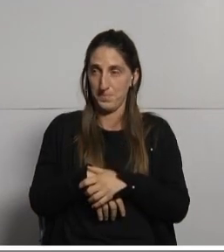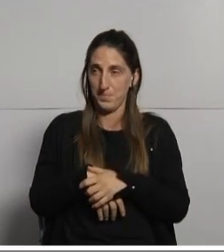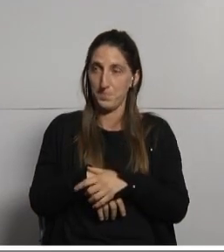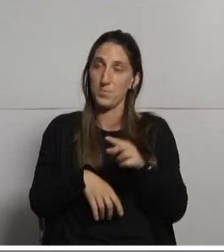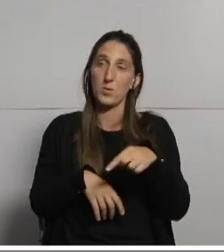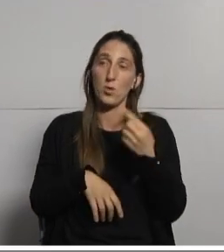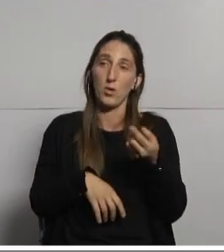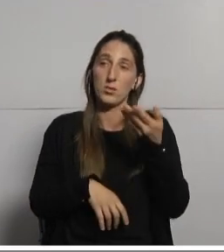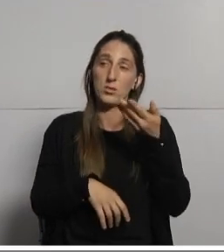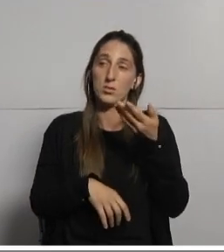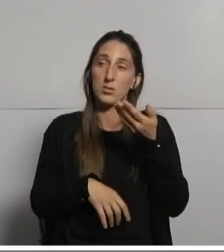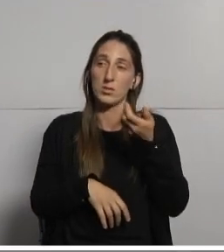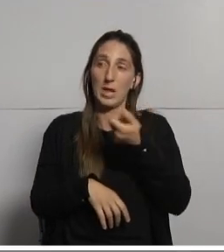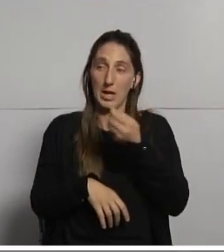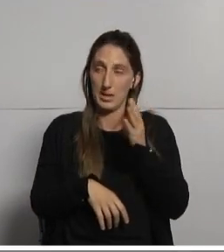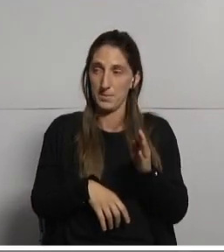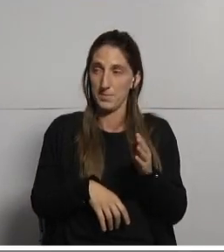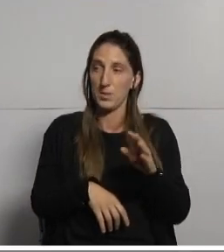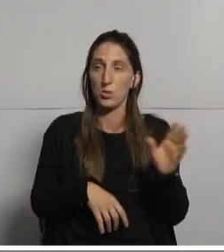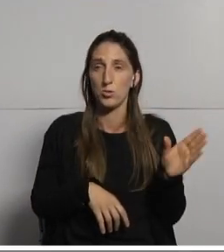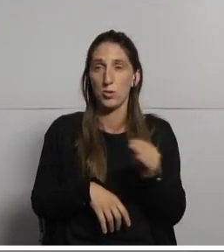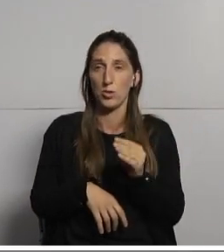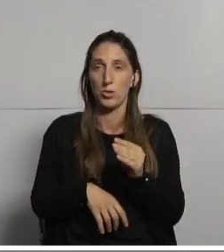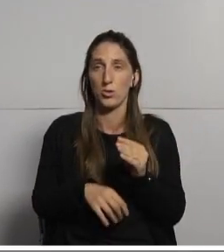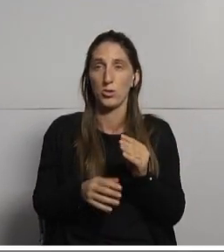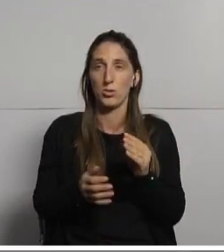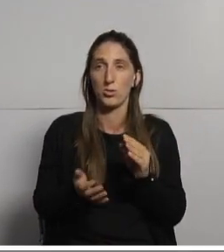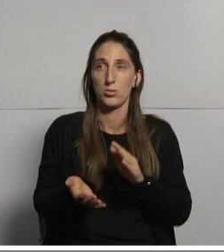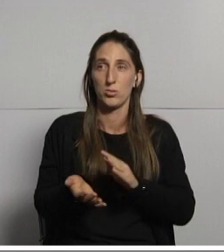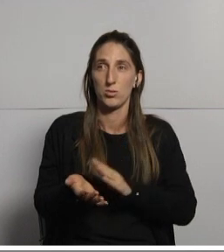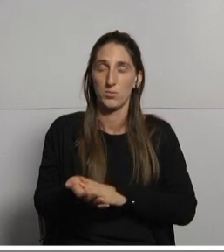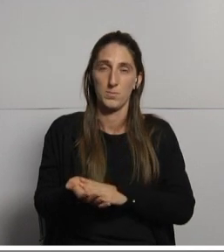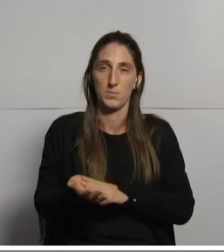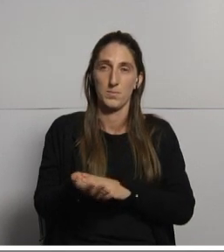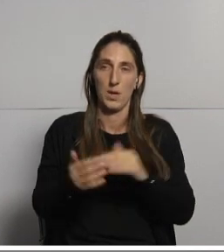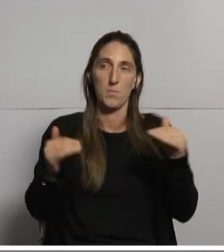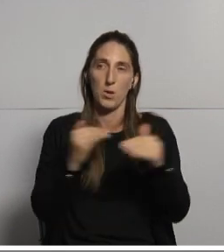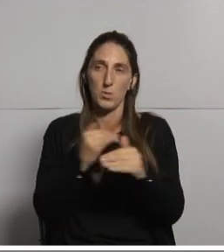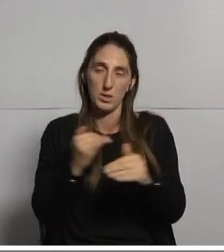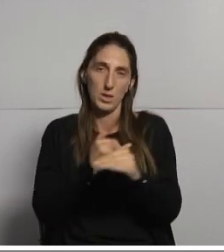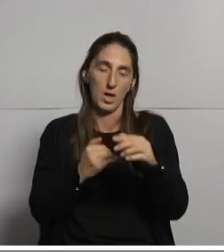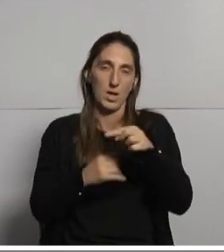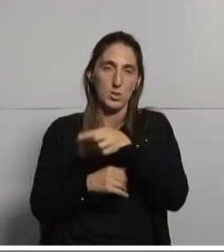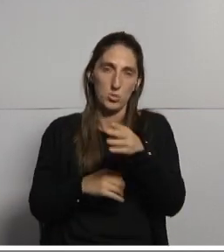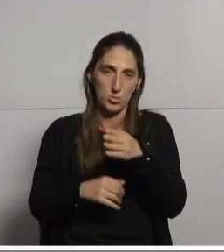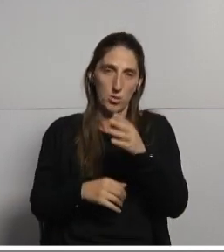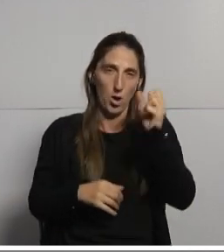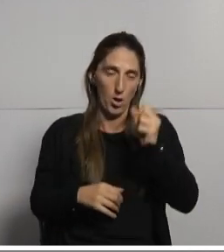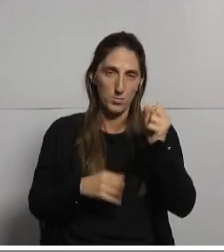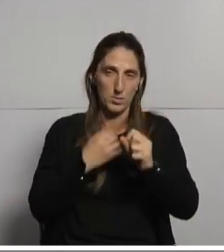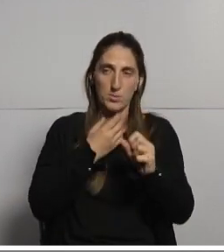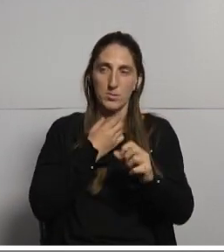de las aplicaciones. Y bueno, está todo lo que tiene que ver con movilidad y transporte urbano. O sea, muchas de estas cosas creo que ya